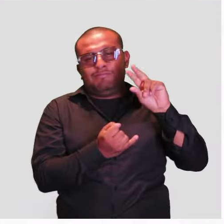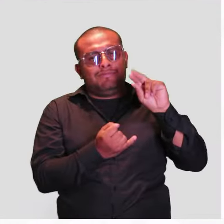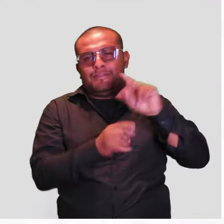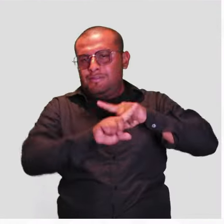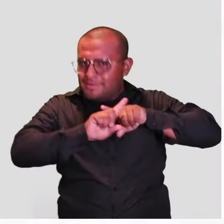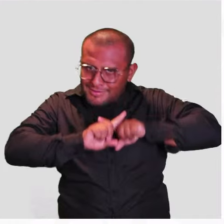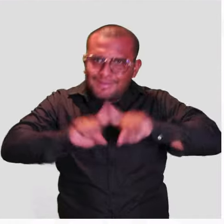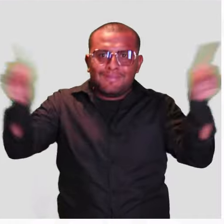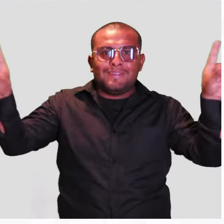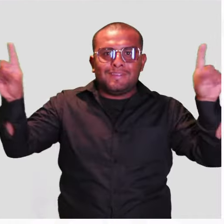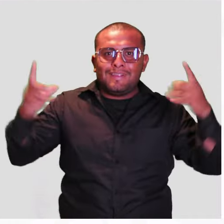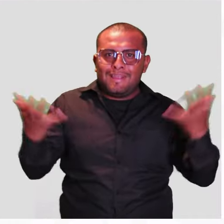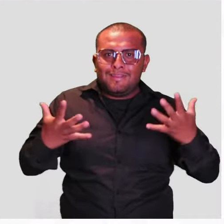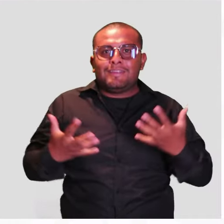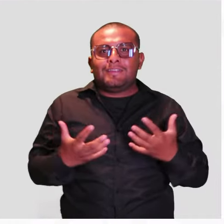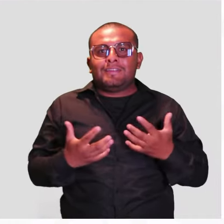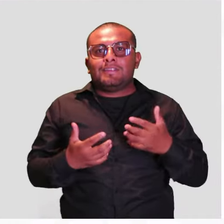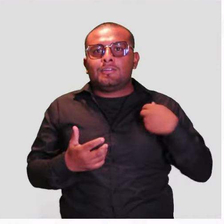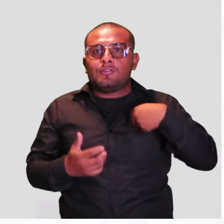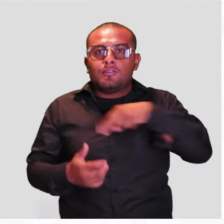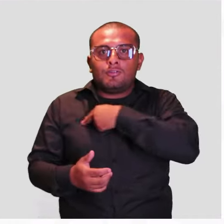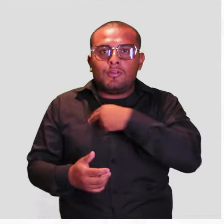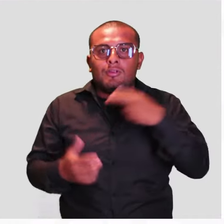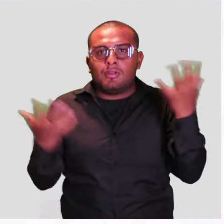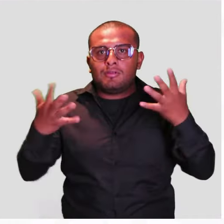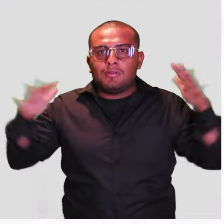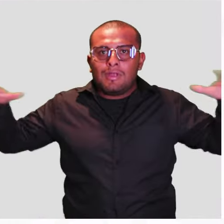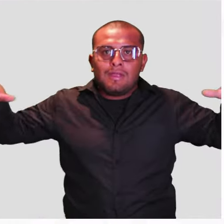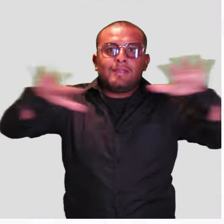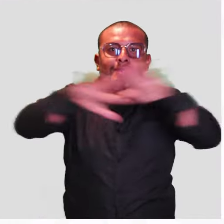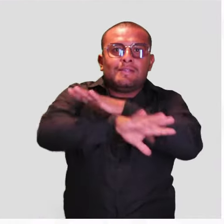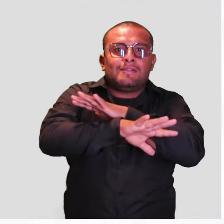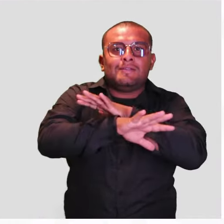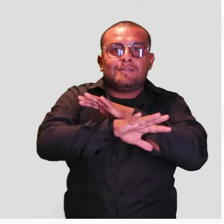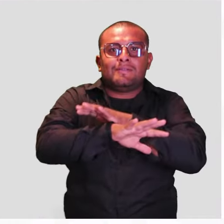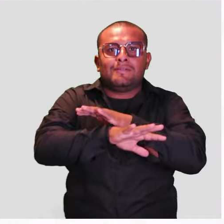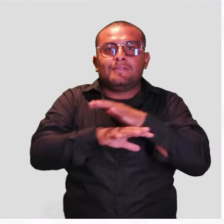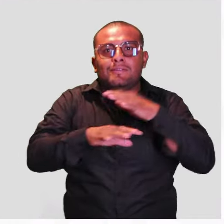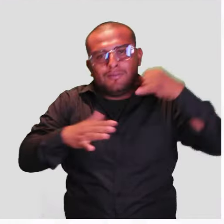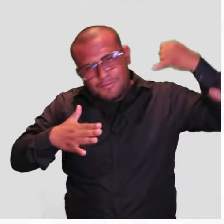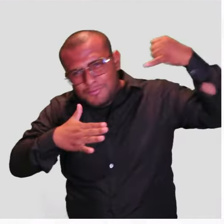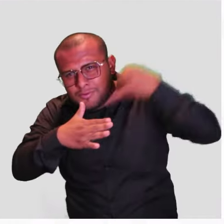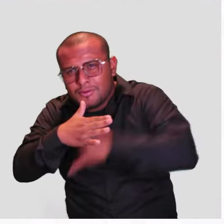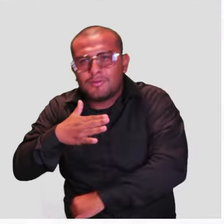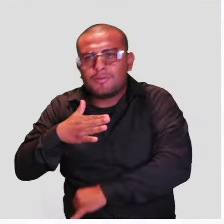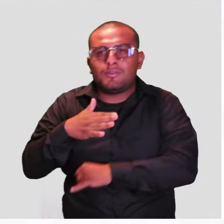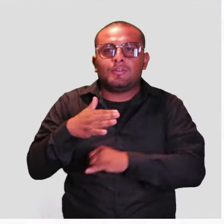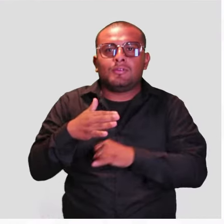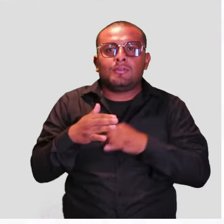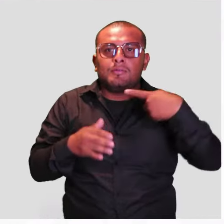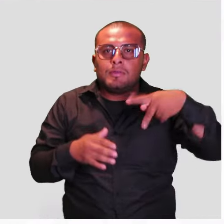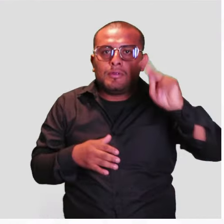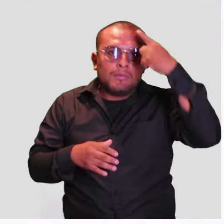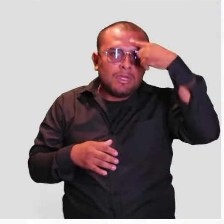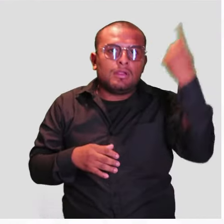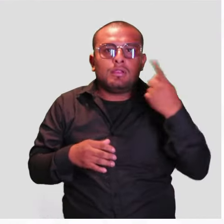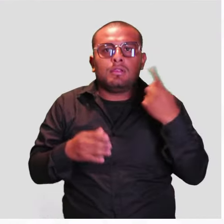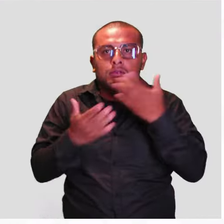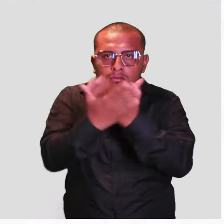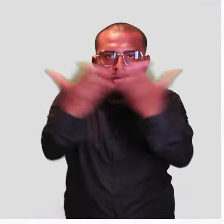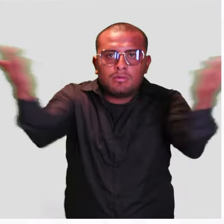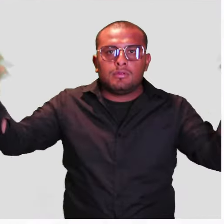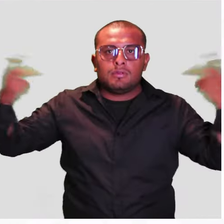gobernadas. Vamos a hacer cambios hasta cierto punto de raíz, pero siempre beneficiando a la población.